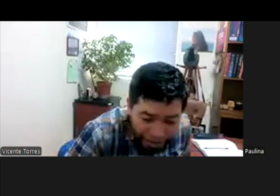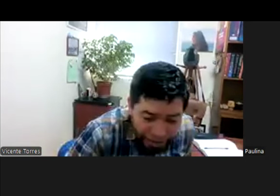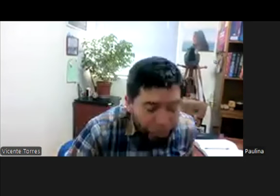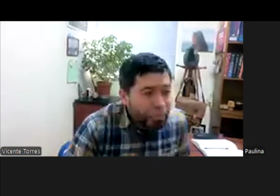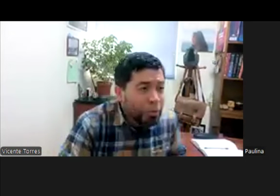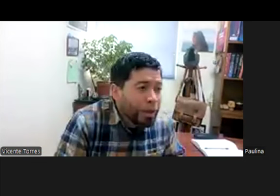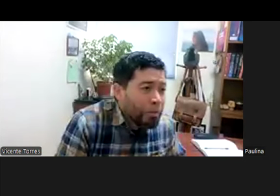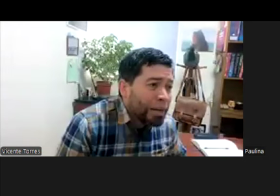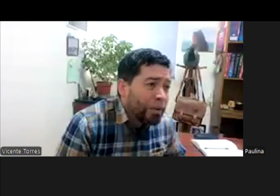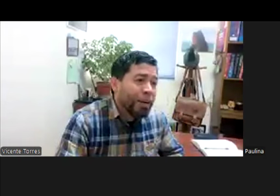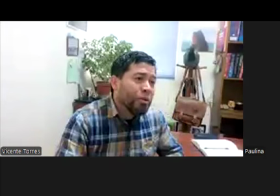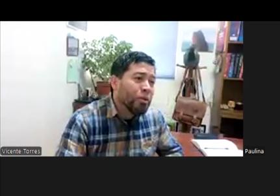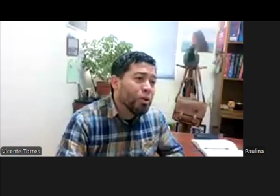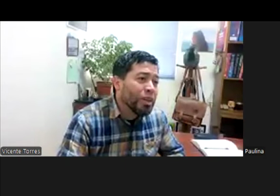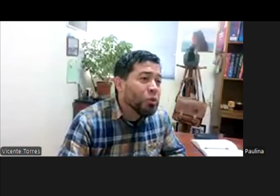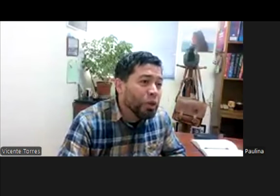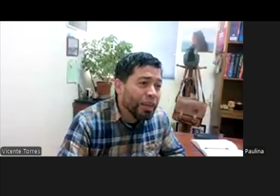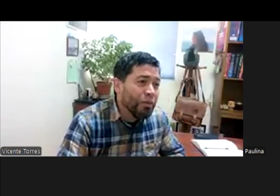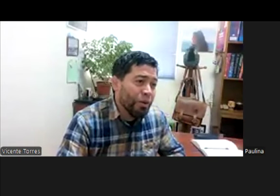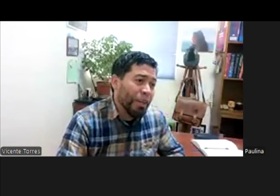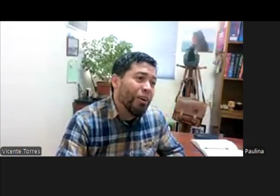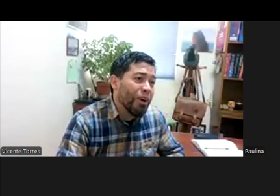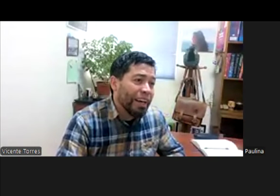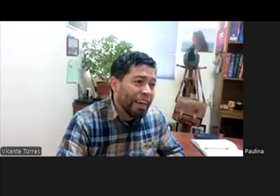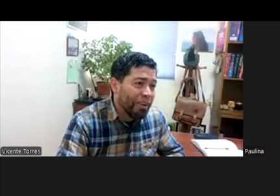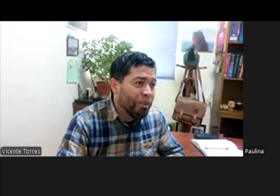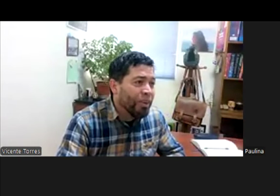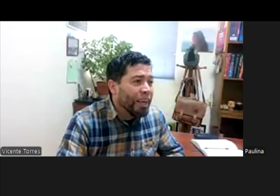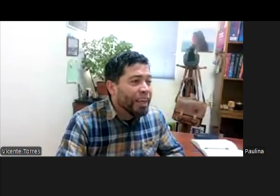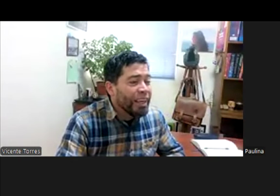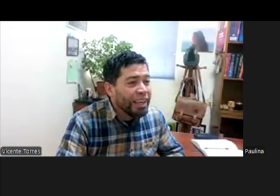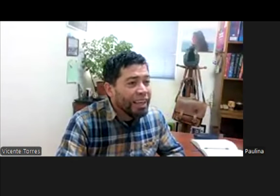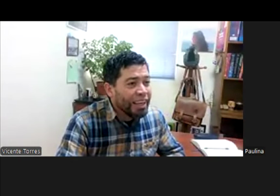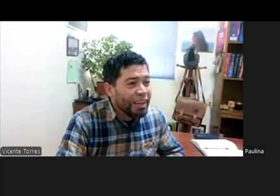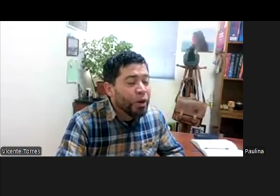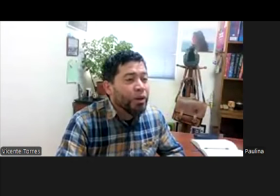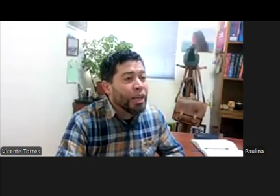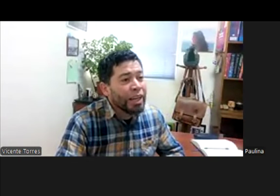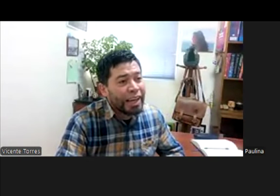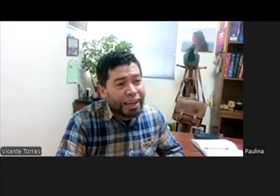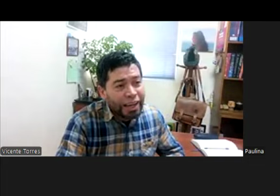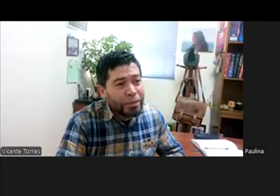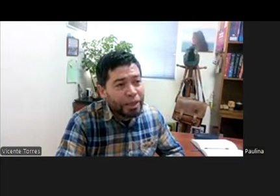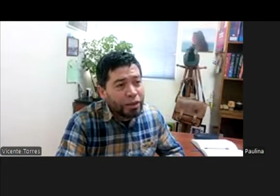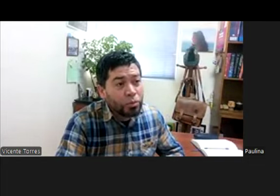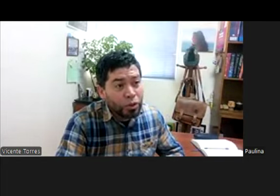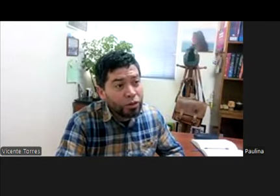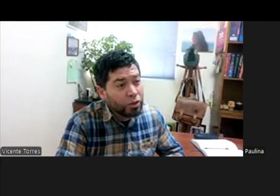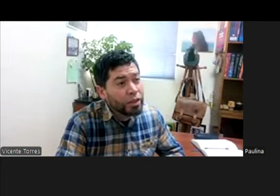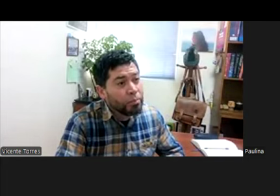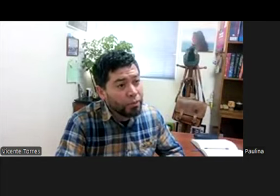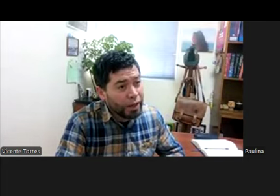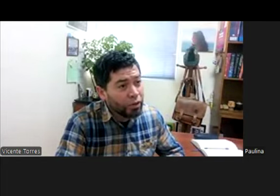interesante, gracias por la pregunta, Mario. Es como contraintuitivo, dado los hallazgos. Y bueno, esa es la gran limitante de un